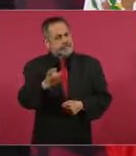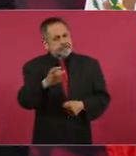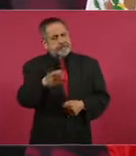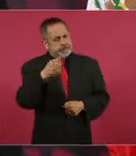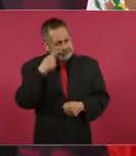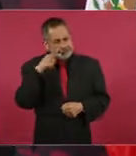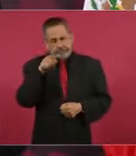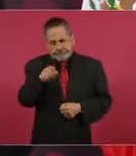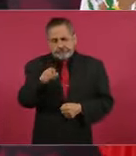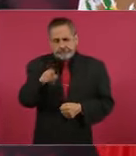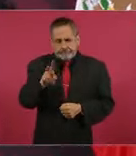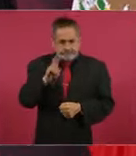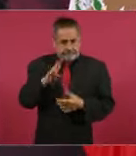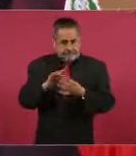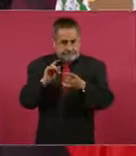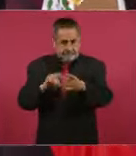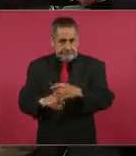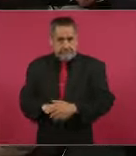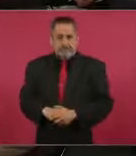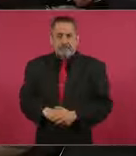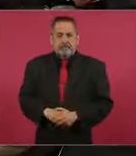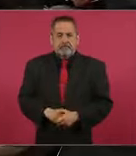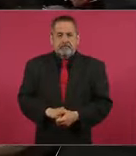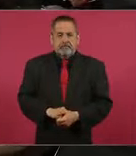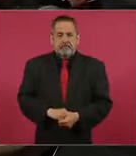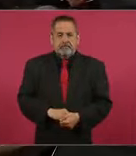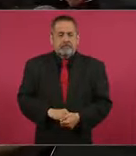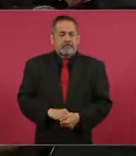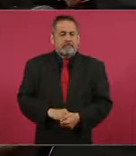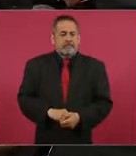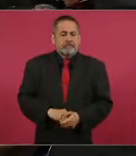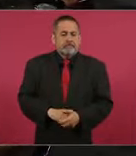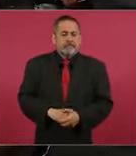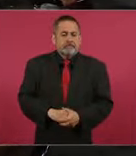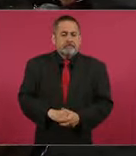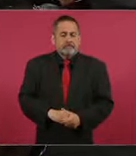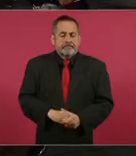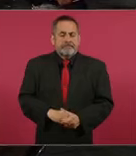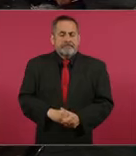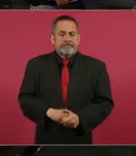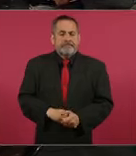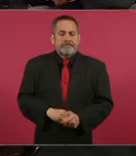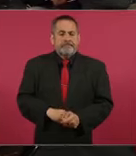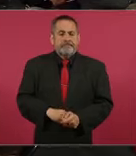Y no sé, de Vancomer. Sí.